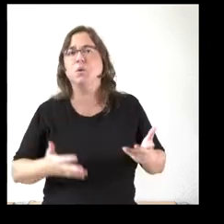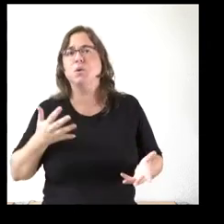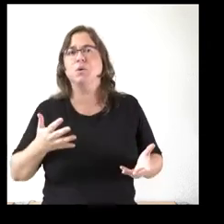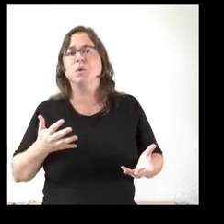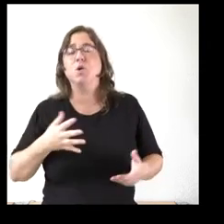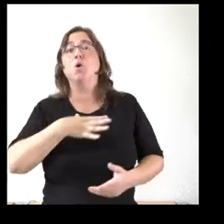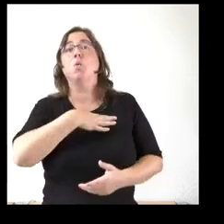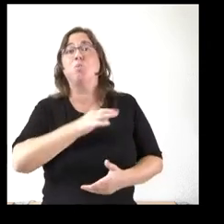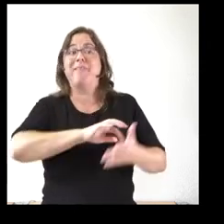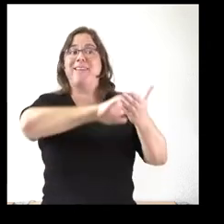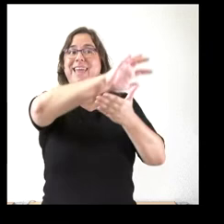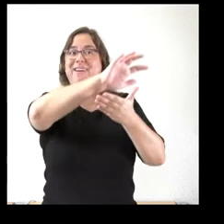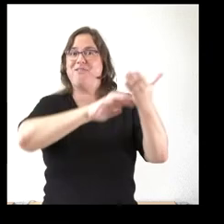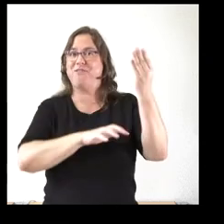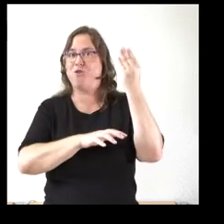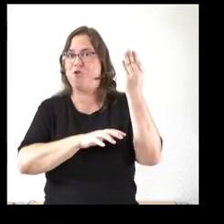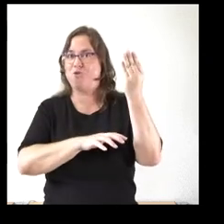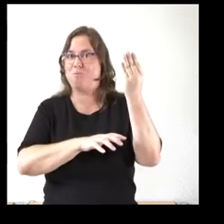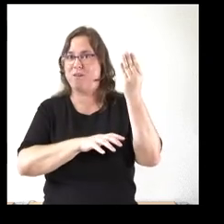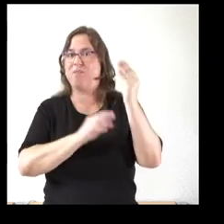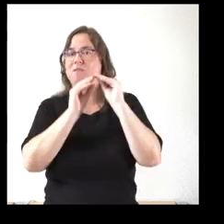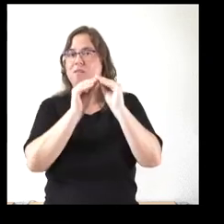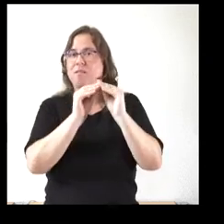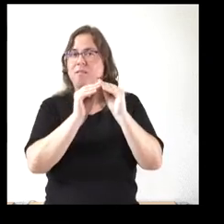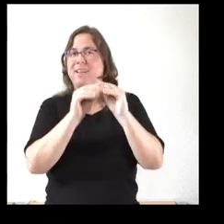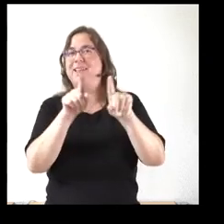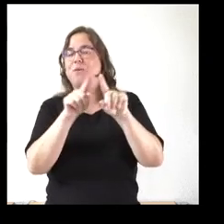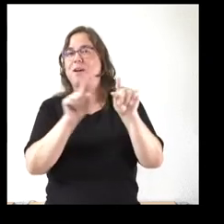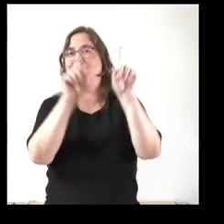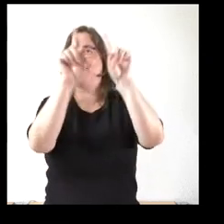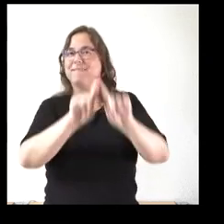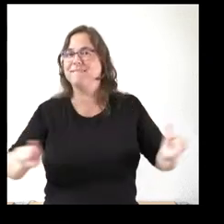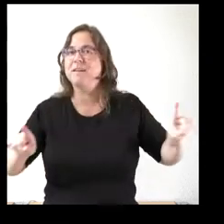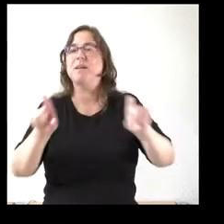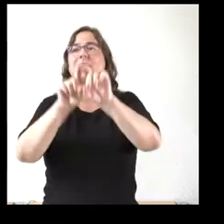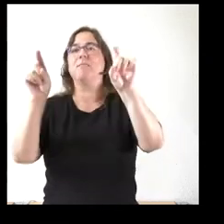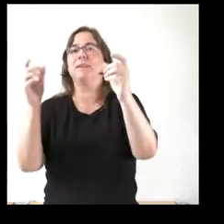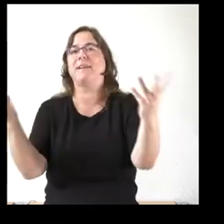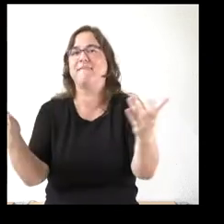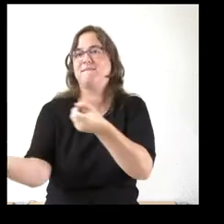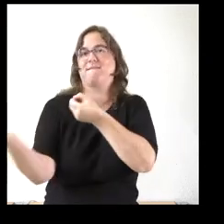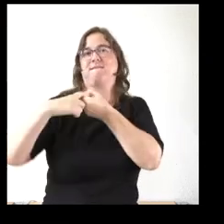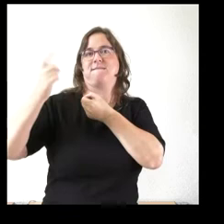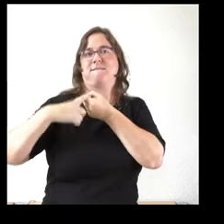cabe que el informe ese que van a encargar lo plantee como una manera de animar a las empresas